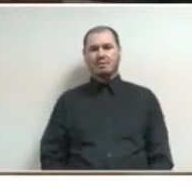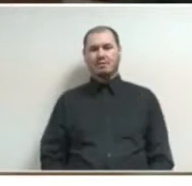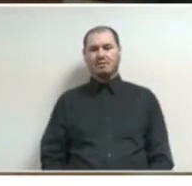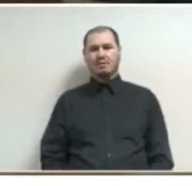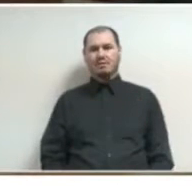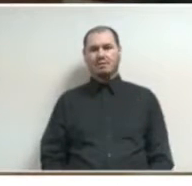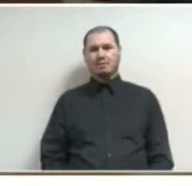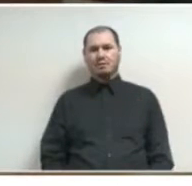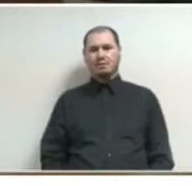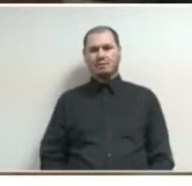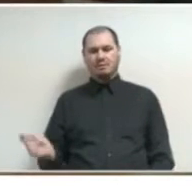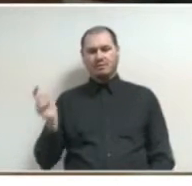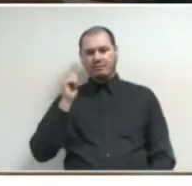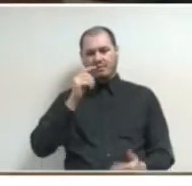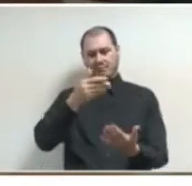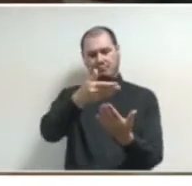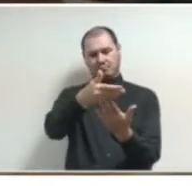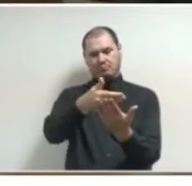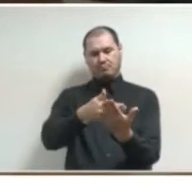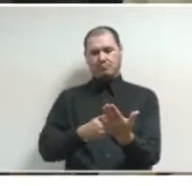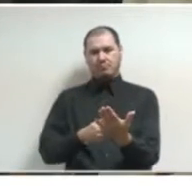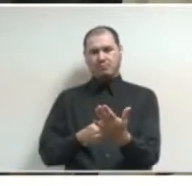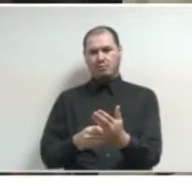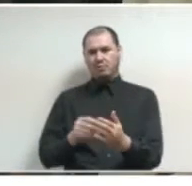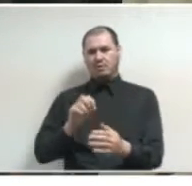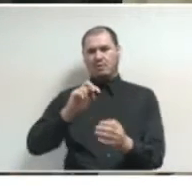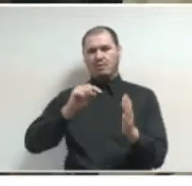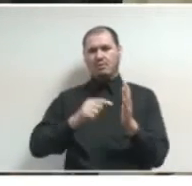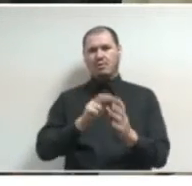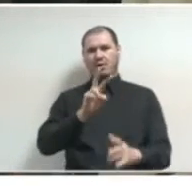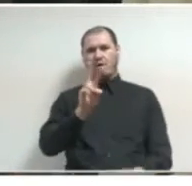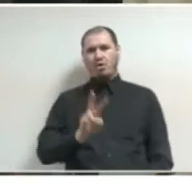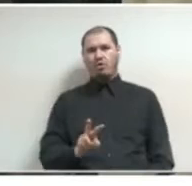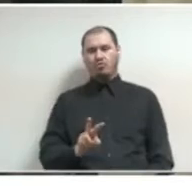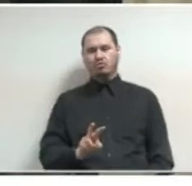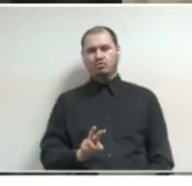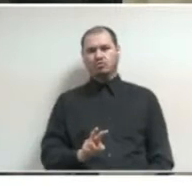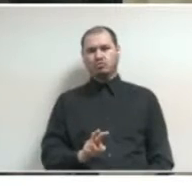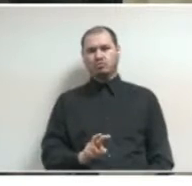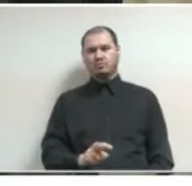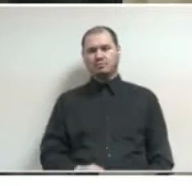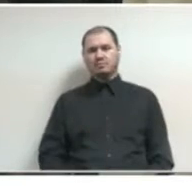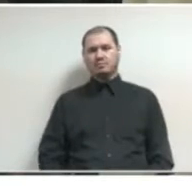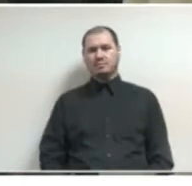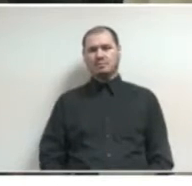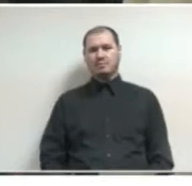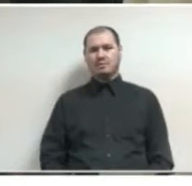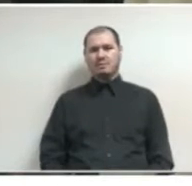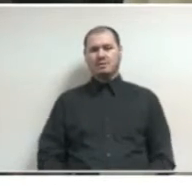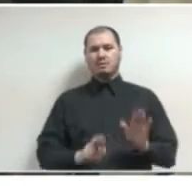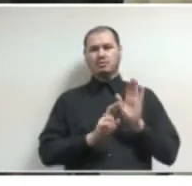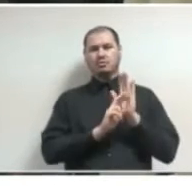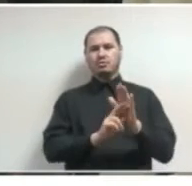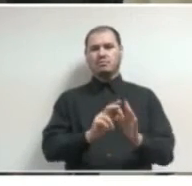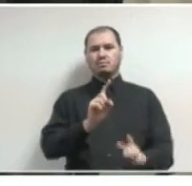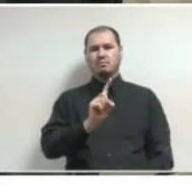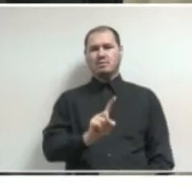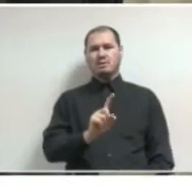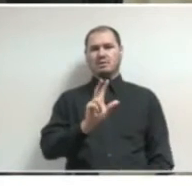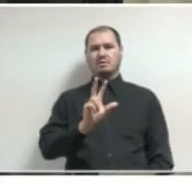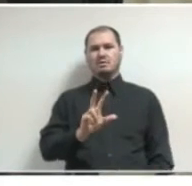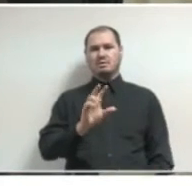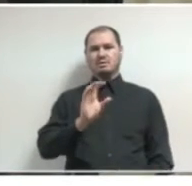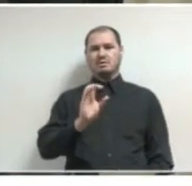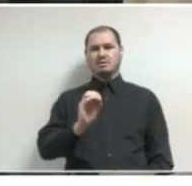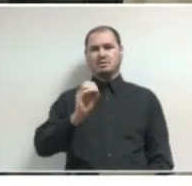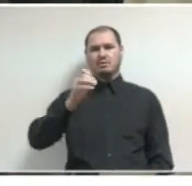Considerando ya hecho el acta, oína artículo segundo, acordada 1309, guava, 20 de mayo de